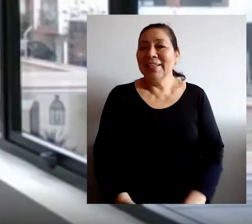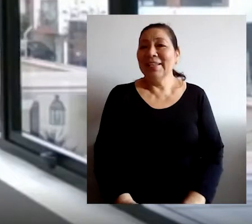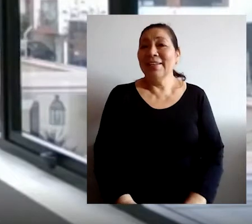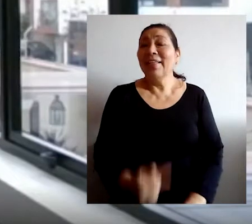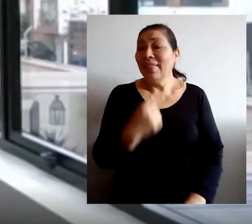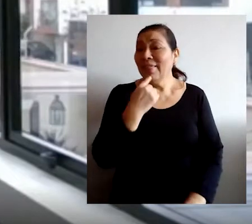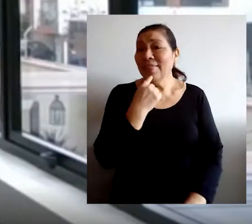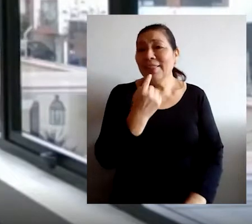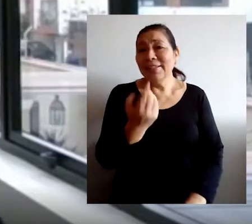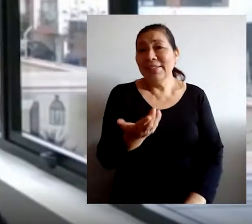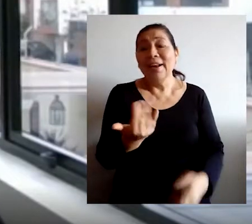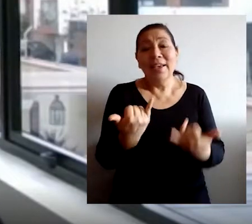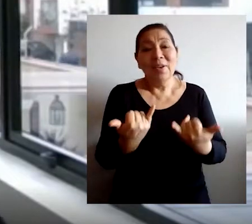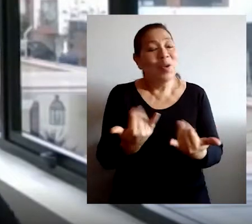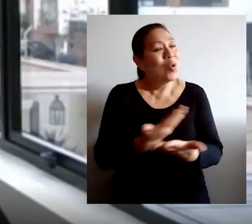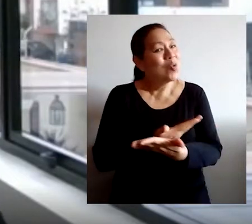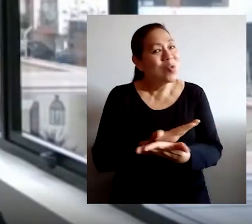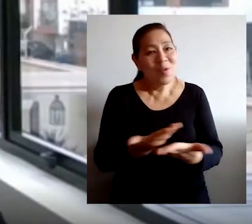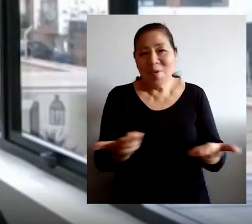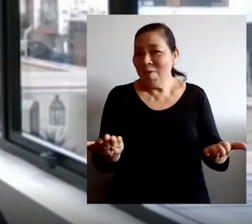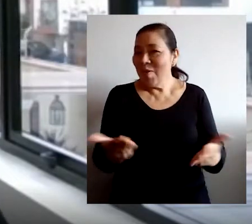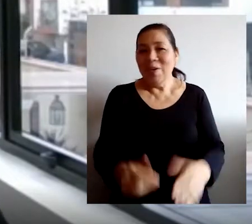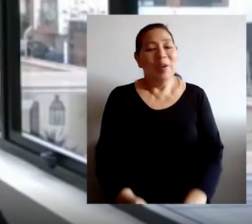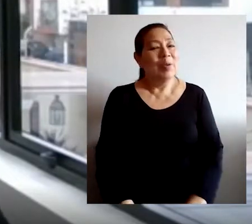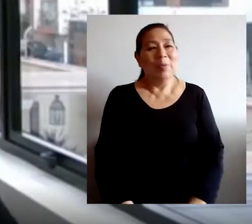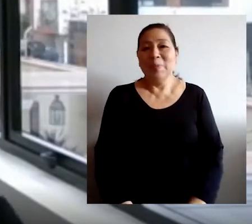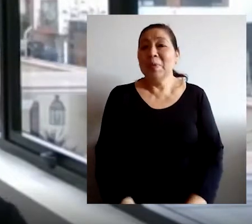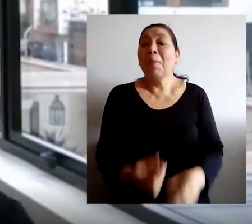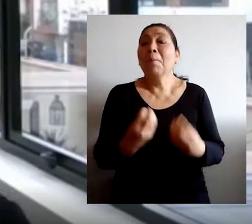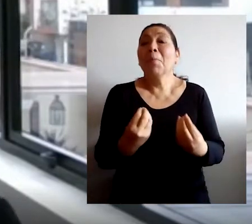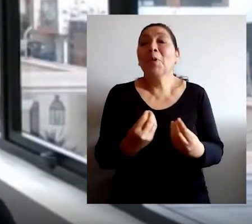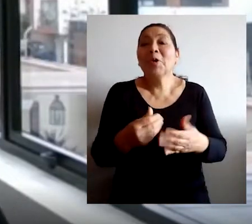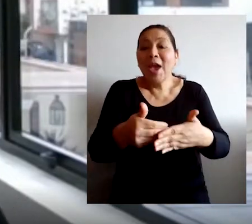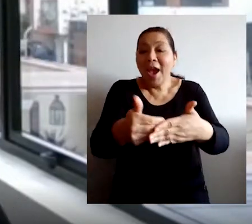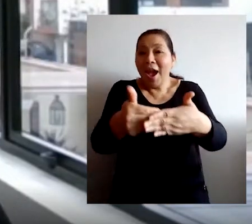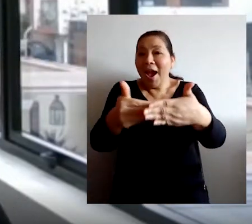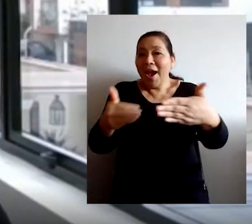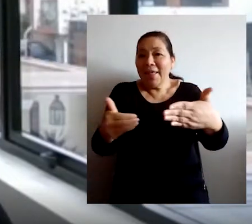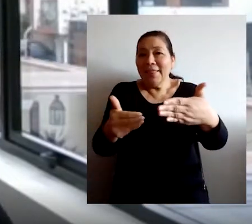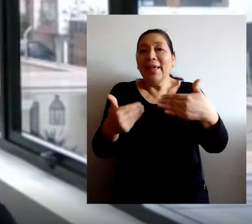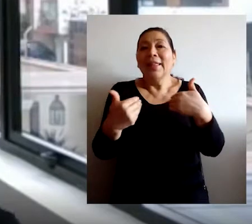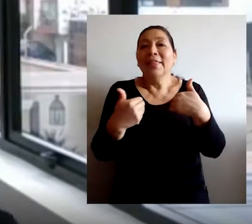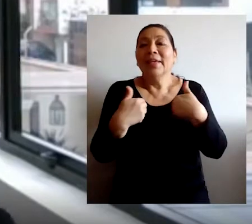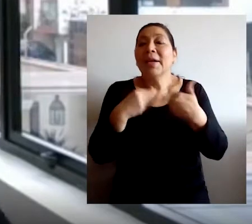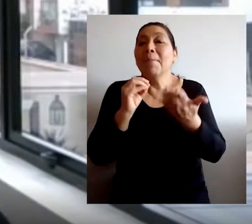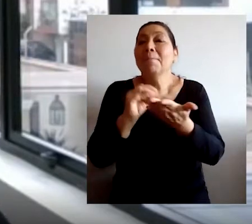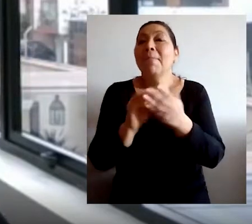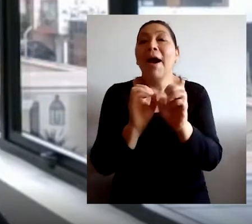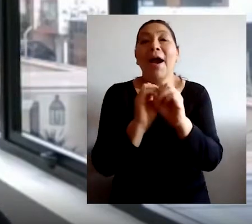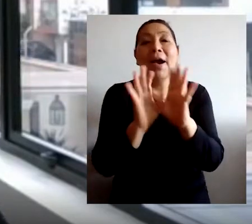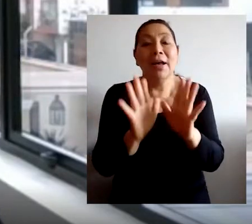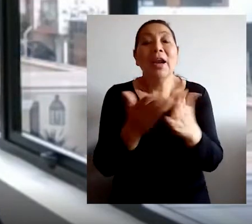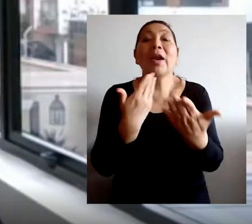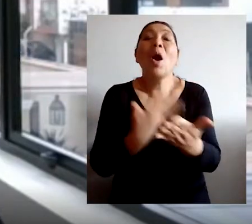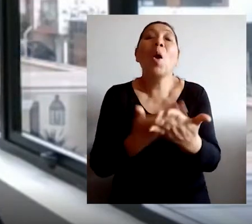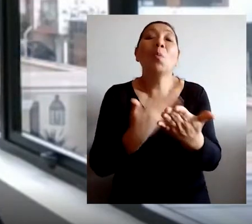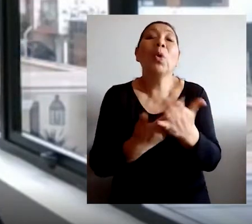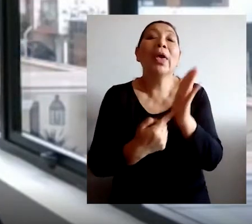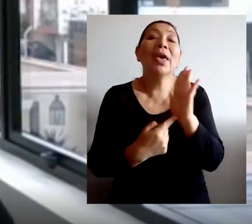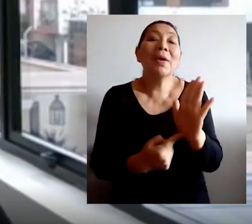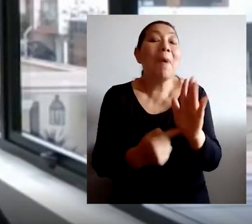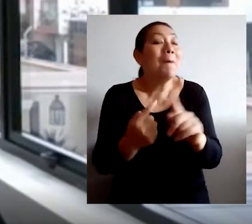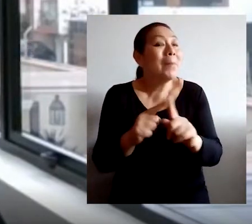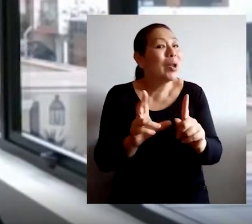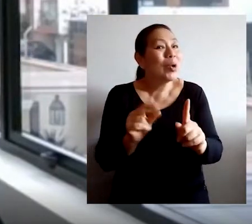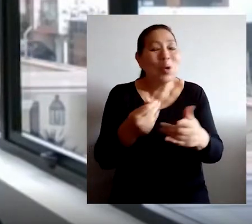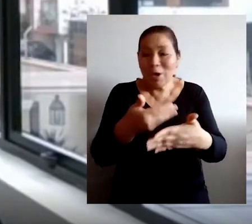es decir, esto no debe ocurrir porque antes deben esclarecerse porque dice que hay pruebas de actuar,